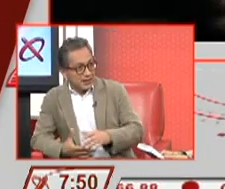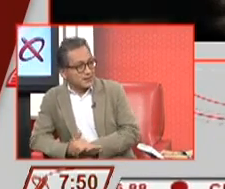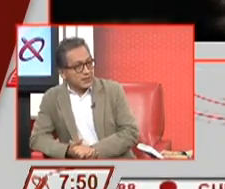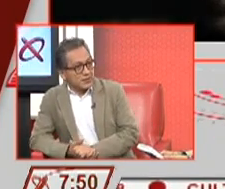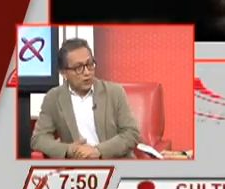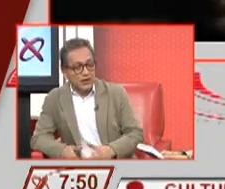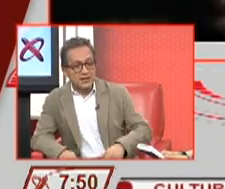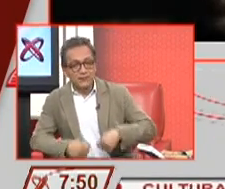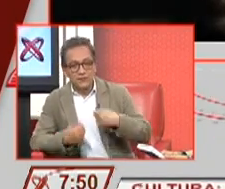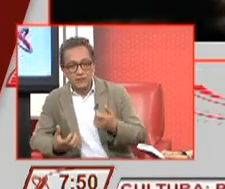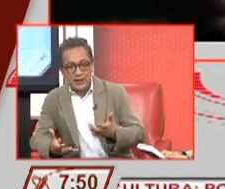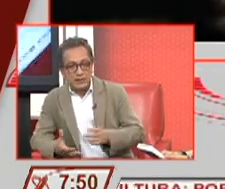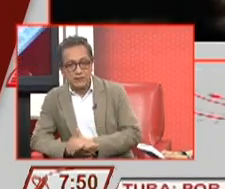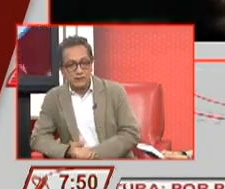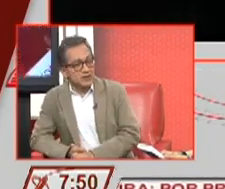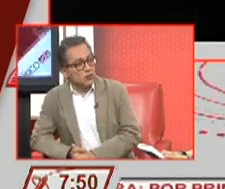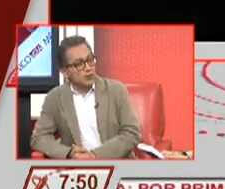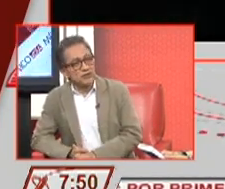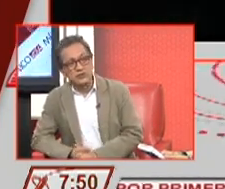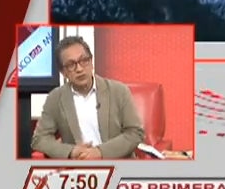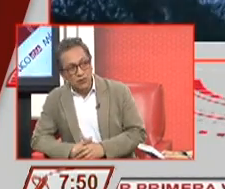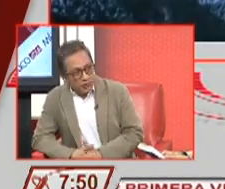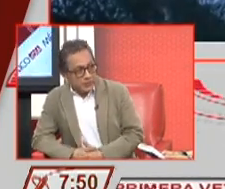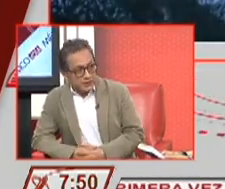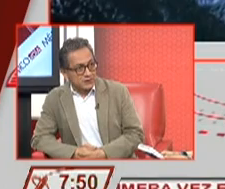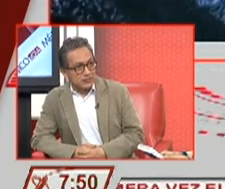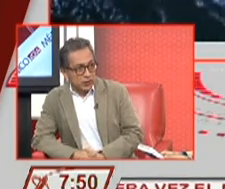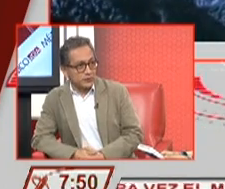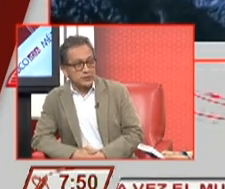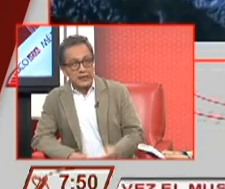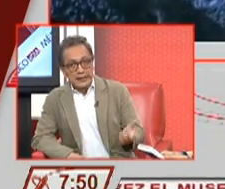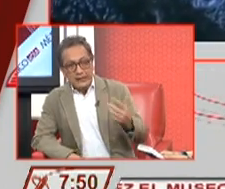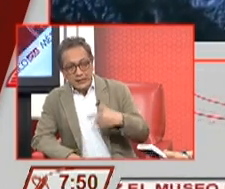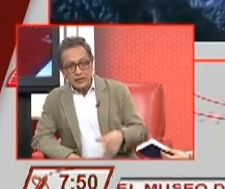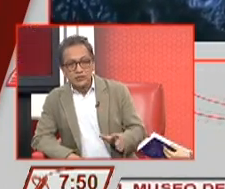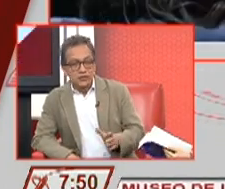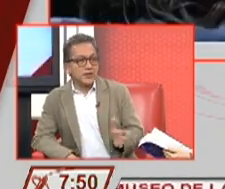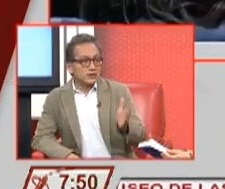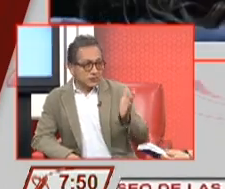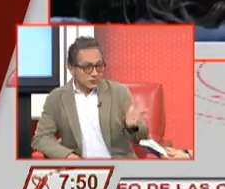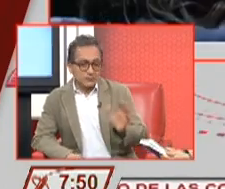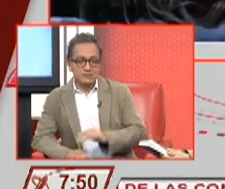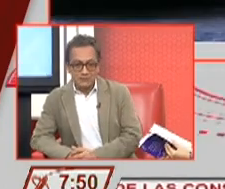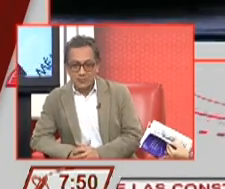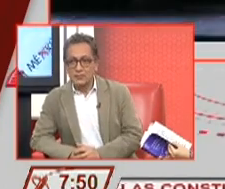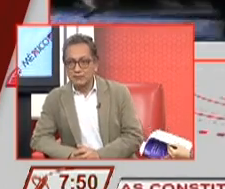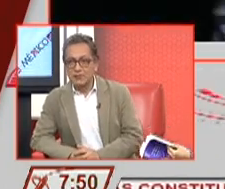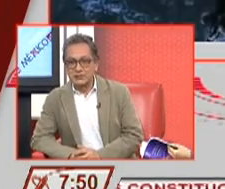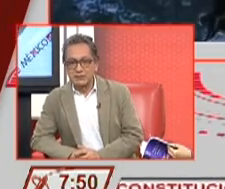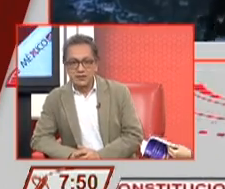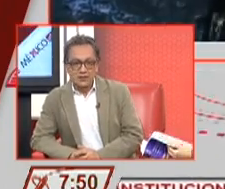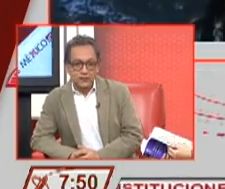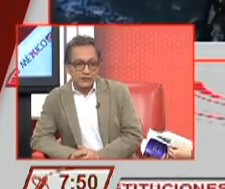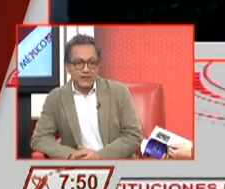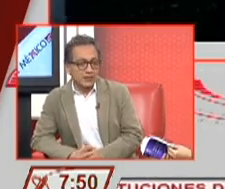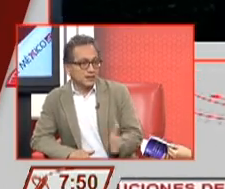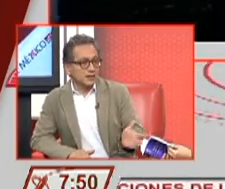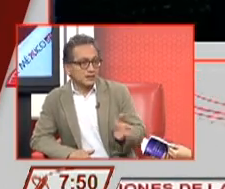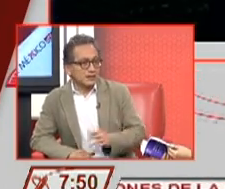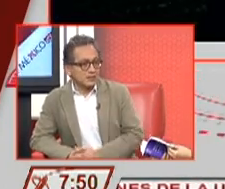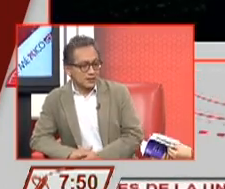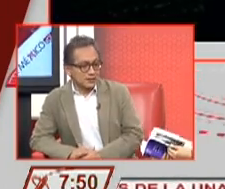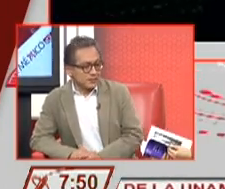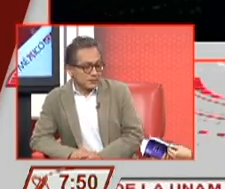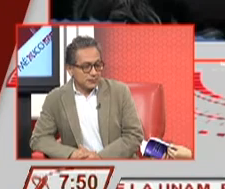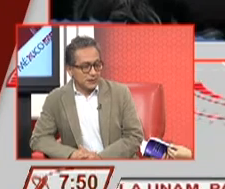Disney. Ese equipo quería formar o hacer cuadros jóvenes, nuevos. Y uno de ellos, precisamente, fue